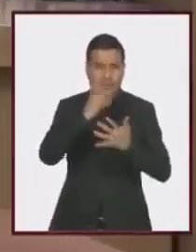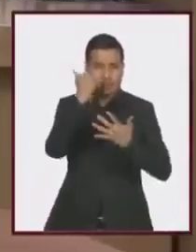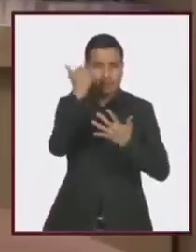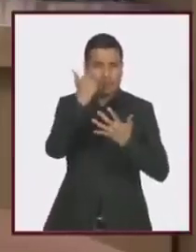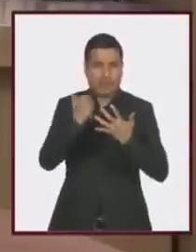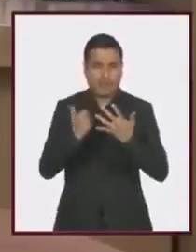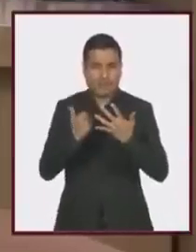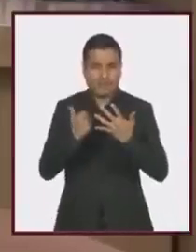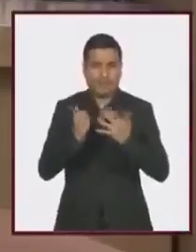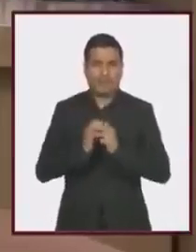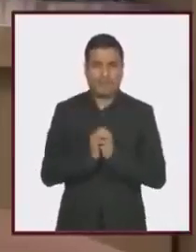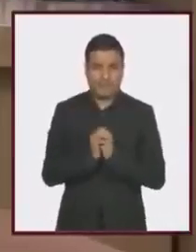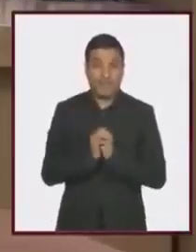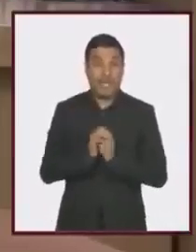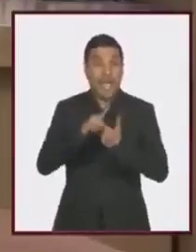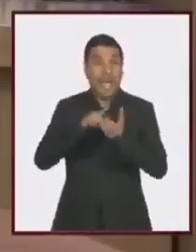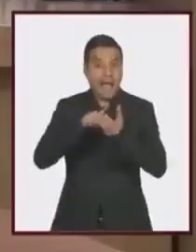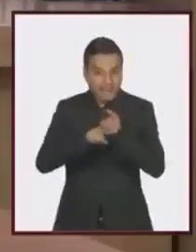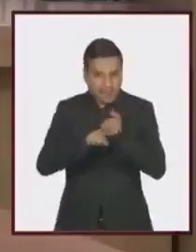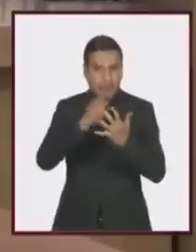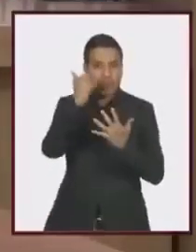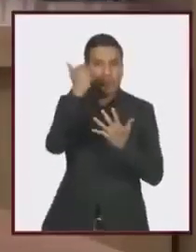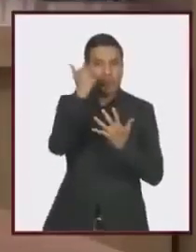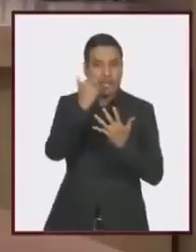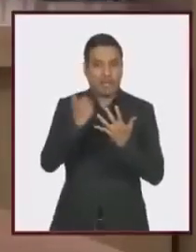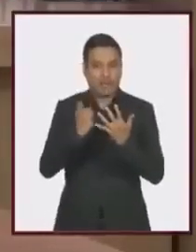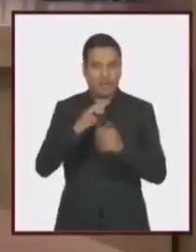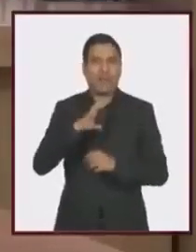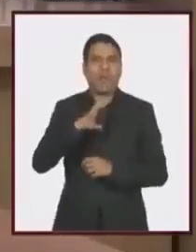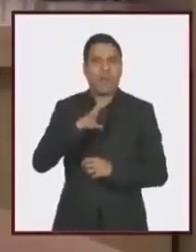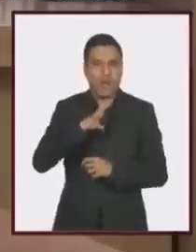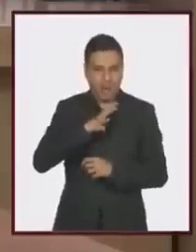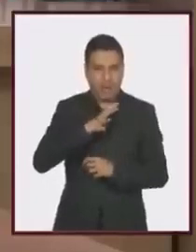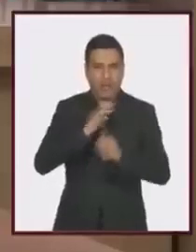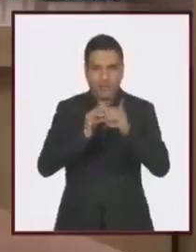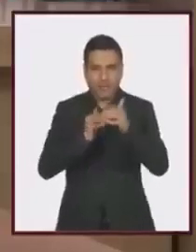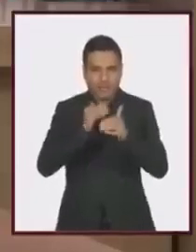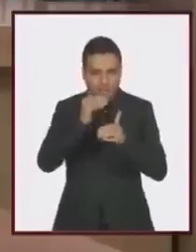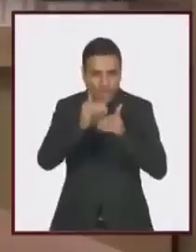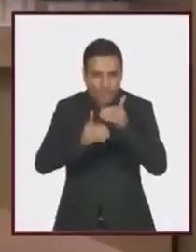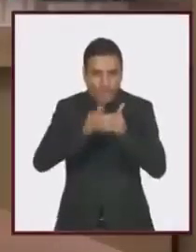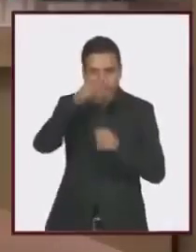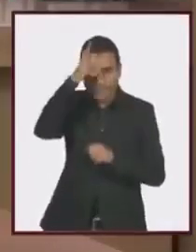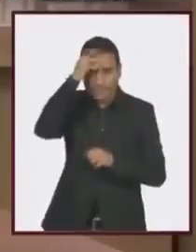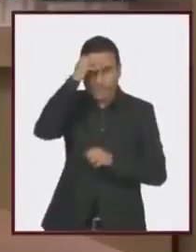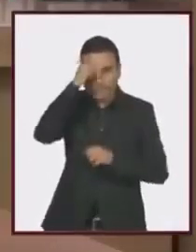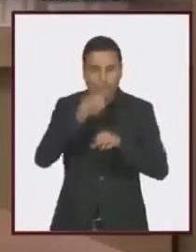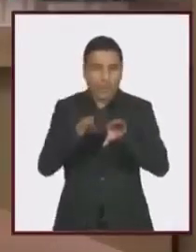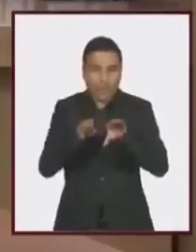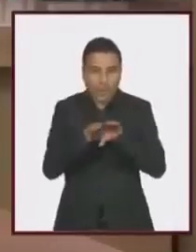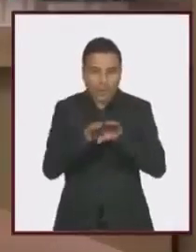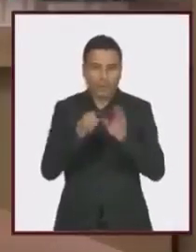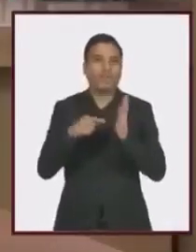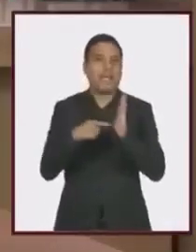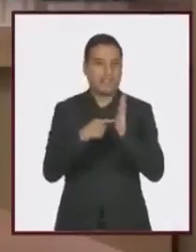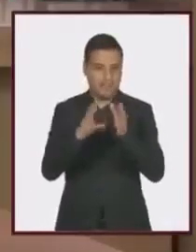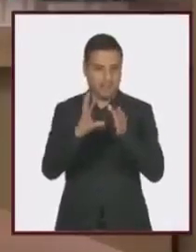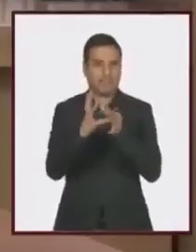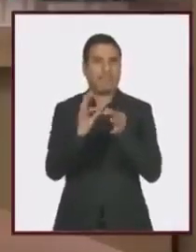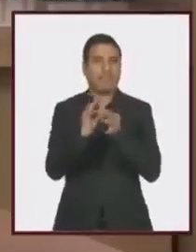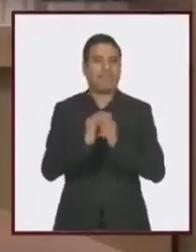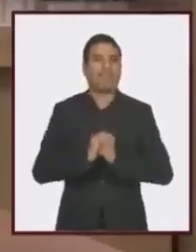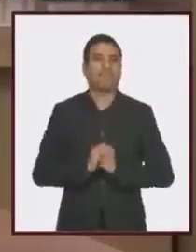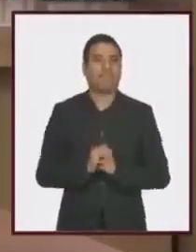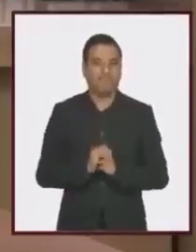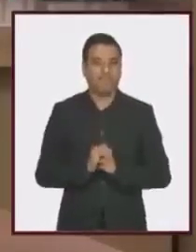y plasmando cuáles son los procesos de aprendizaje que se van a dar en cada grado de la